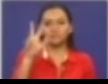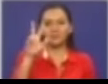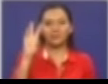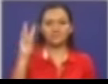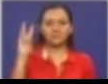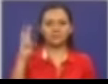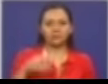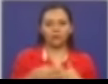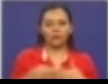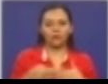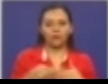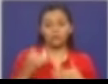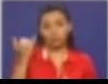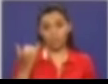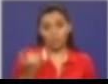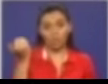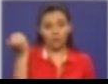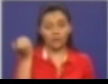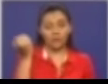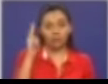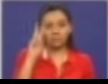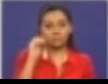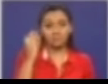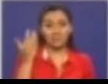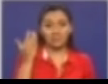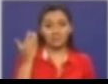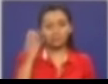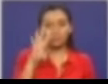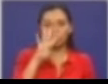$236. Promedio de jubilaciones en el 2015,